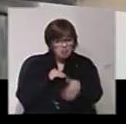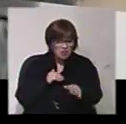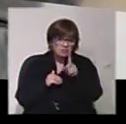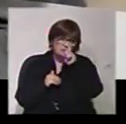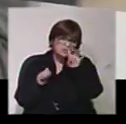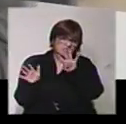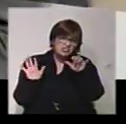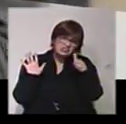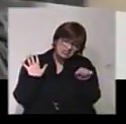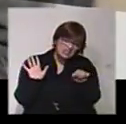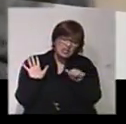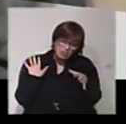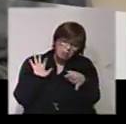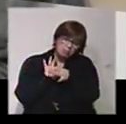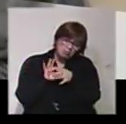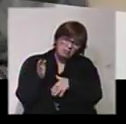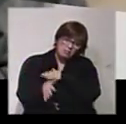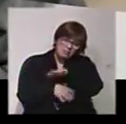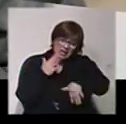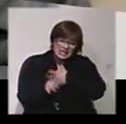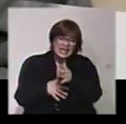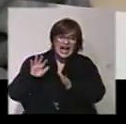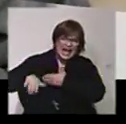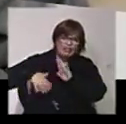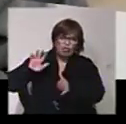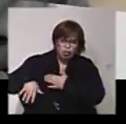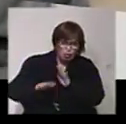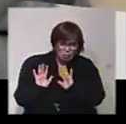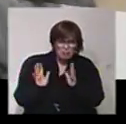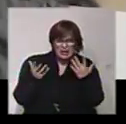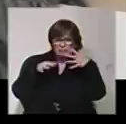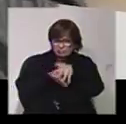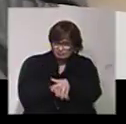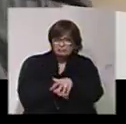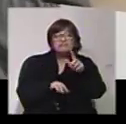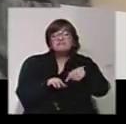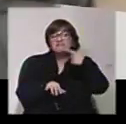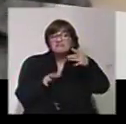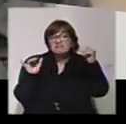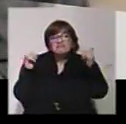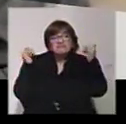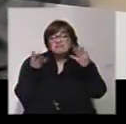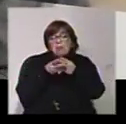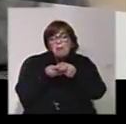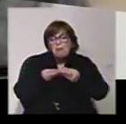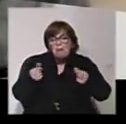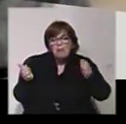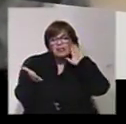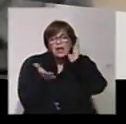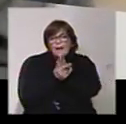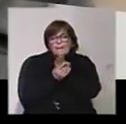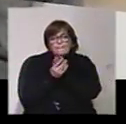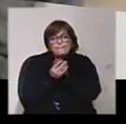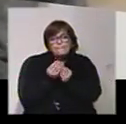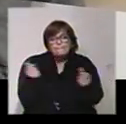sigue como el jazz, que se une con el candombe de vanguardia, no sé qué. Después muere, dictadura y el jazz.